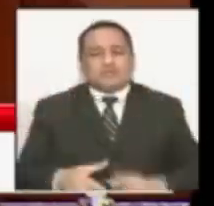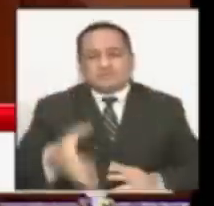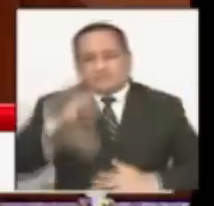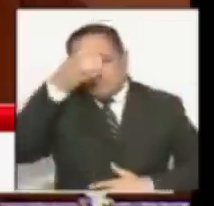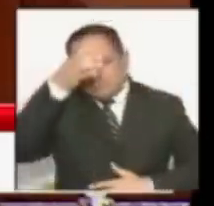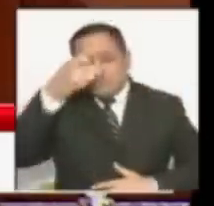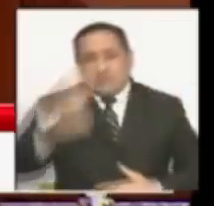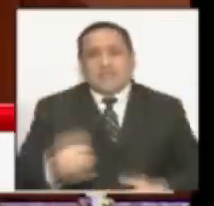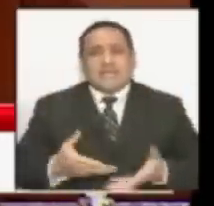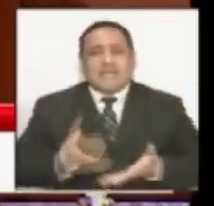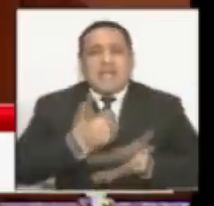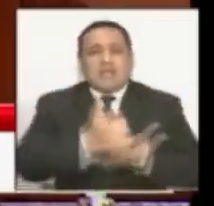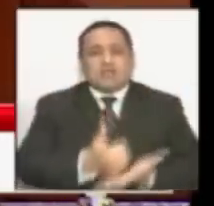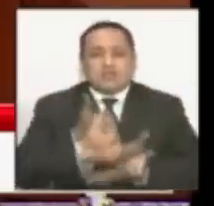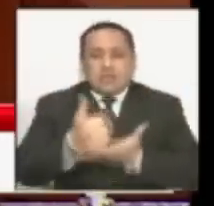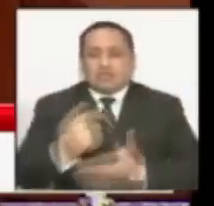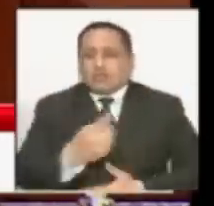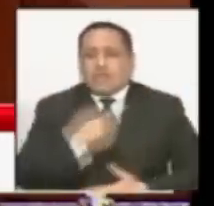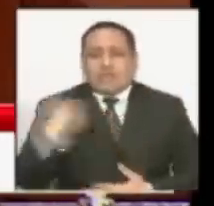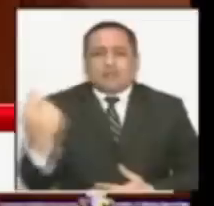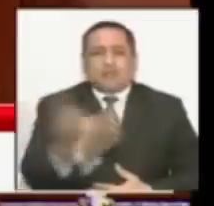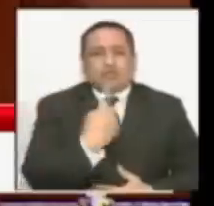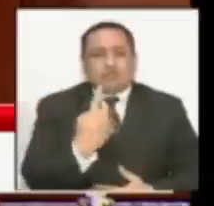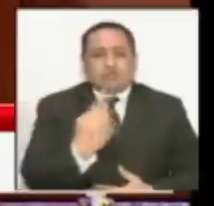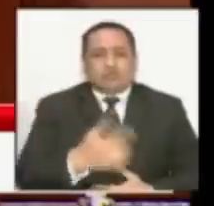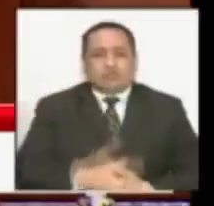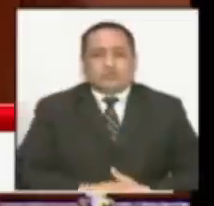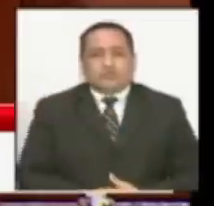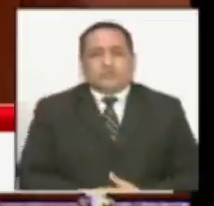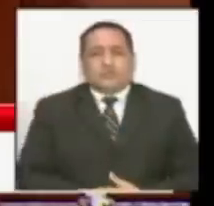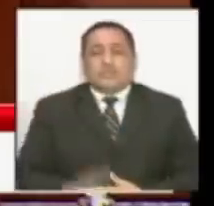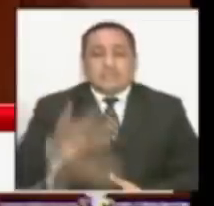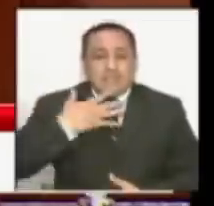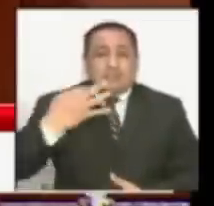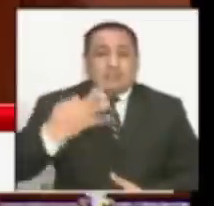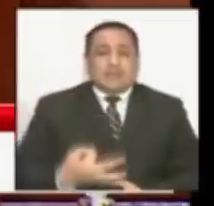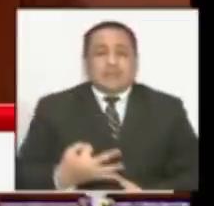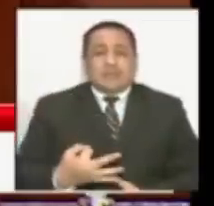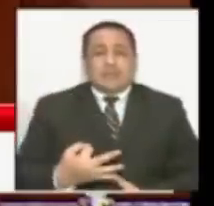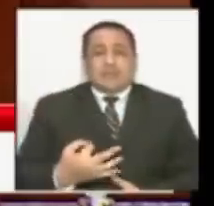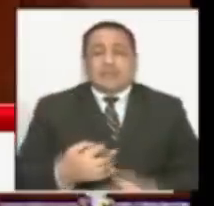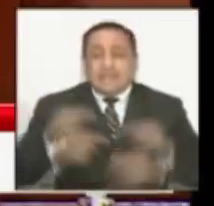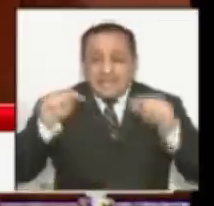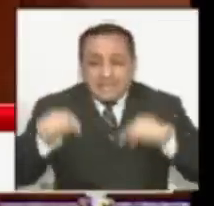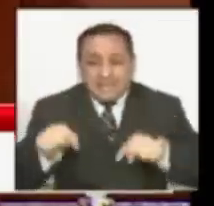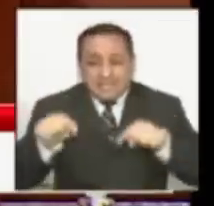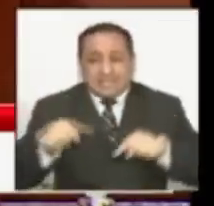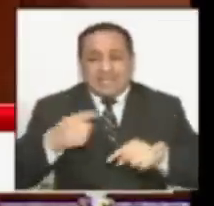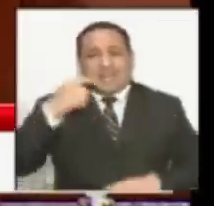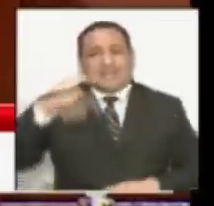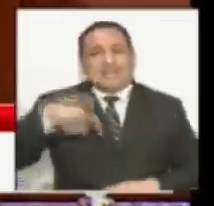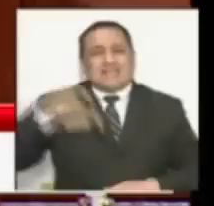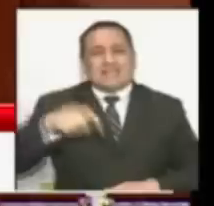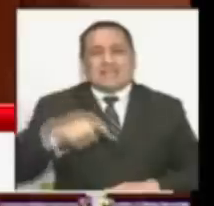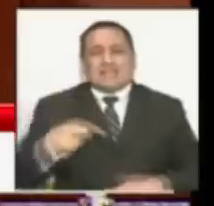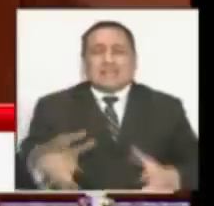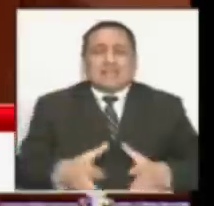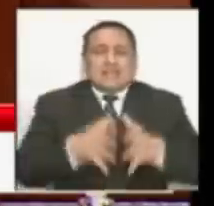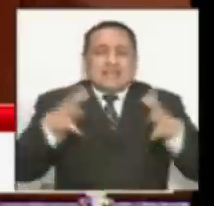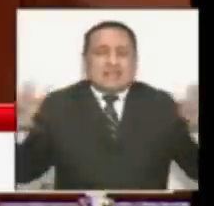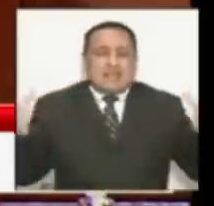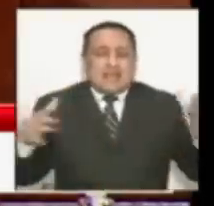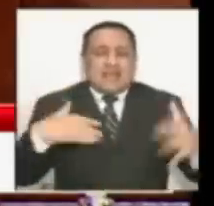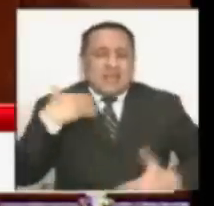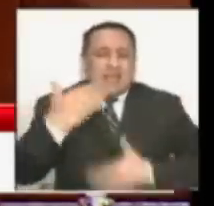se generen oportunidades para todos. En realidad, Esa es la demanda del gran